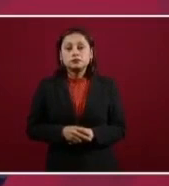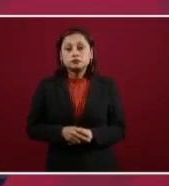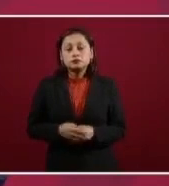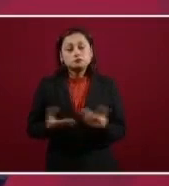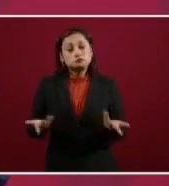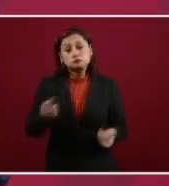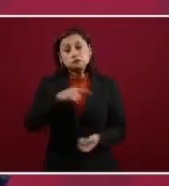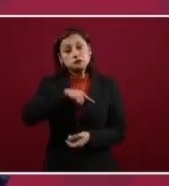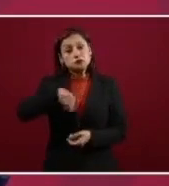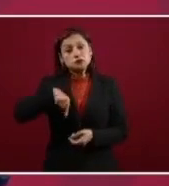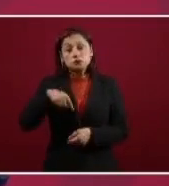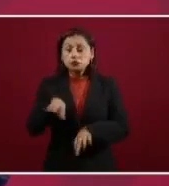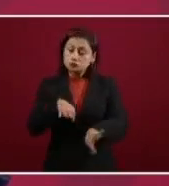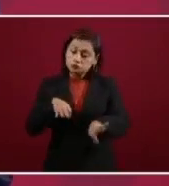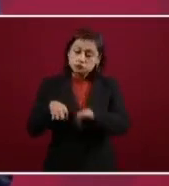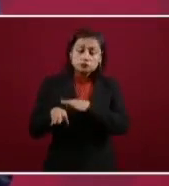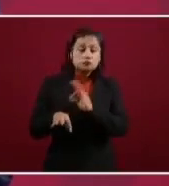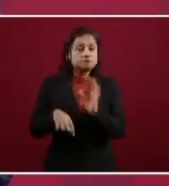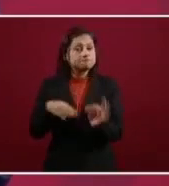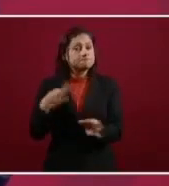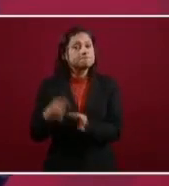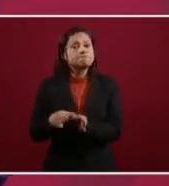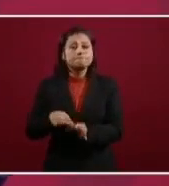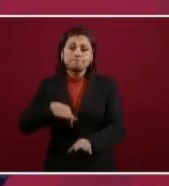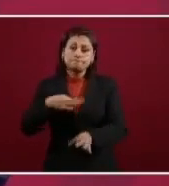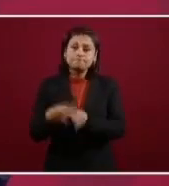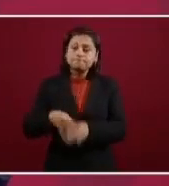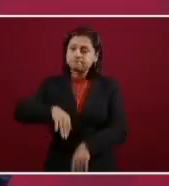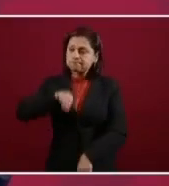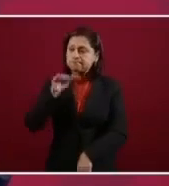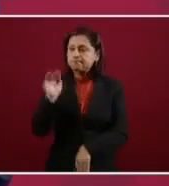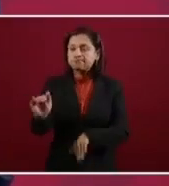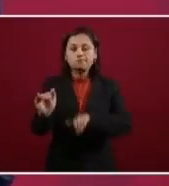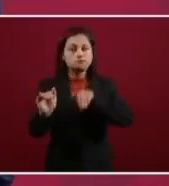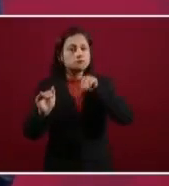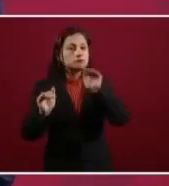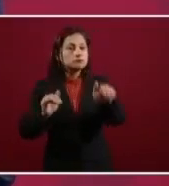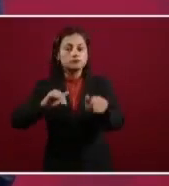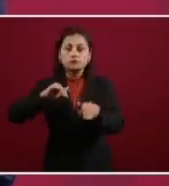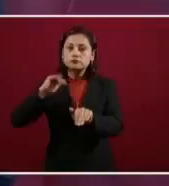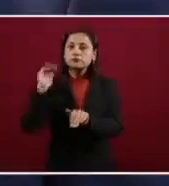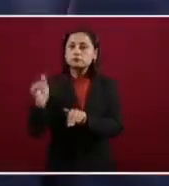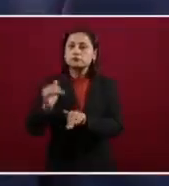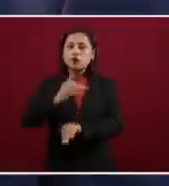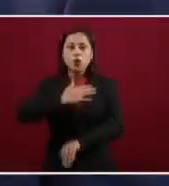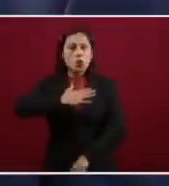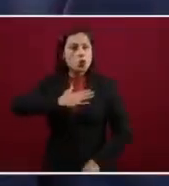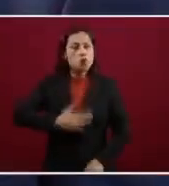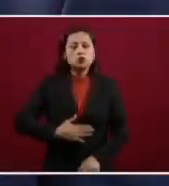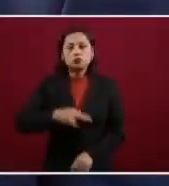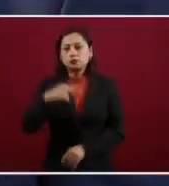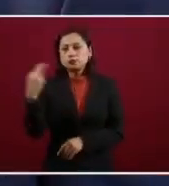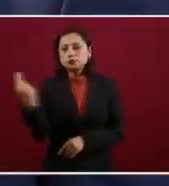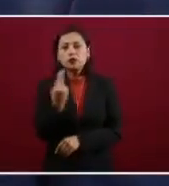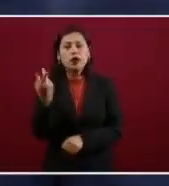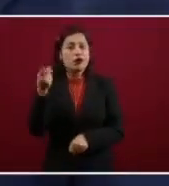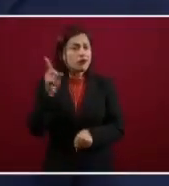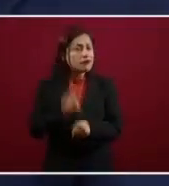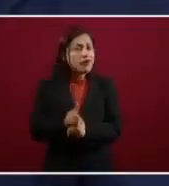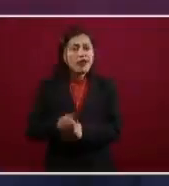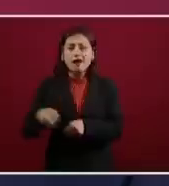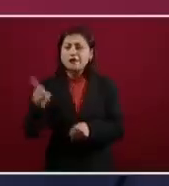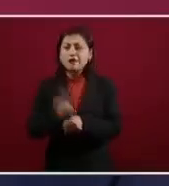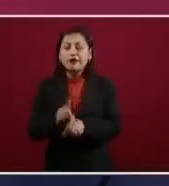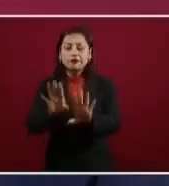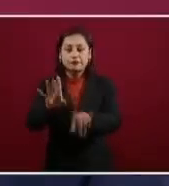insistiendo en que tiene que haber justicia todos los días ayer